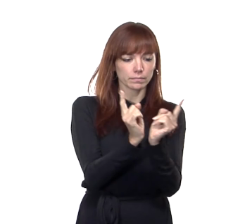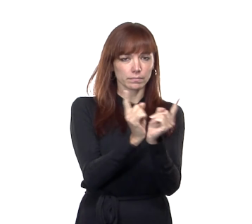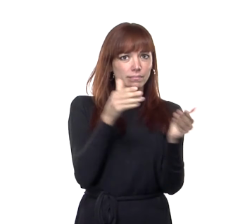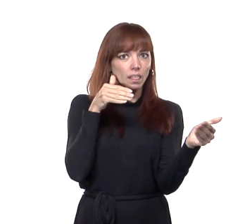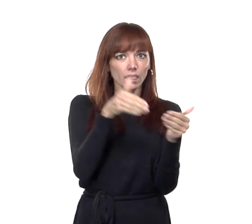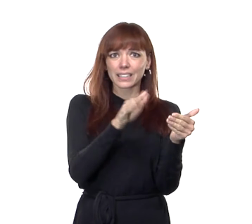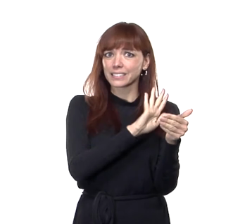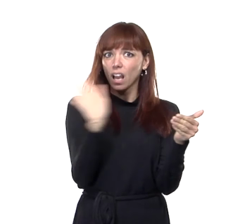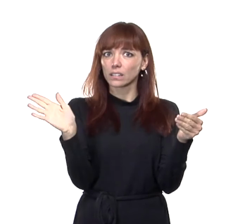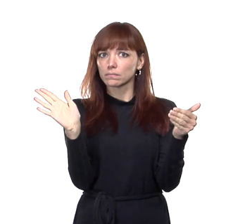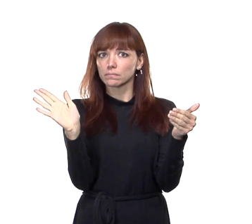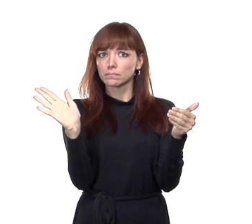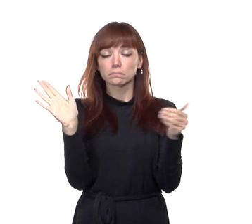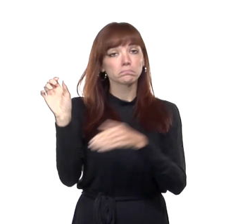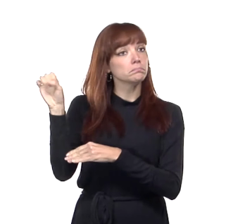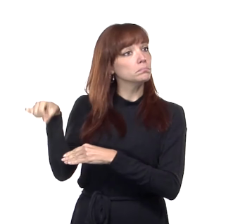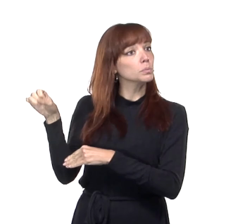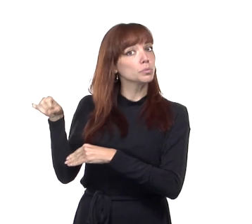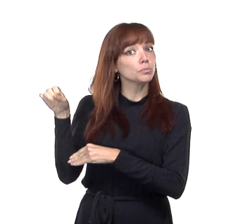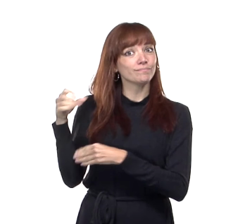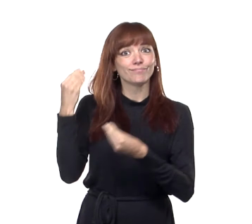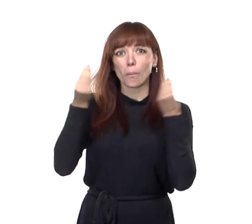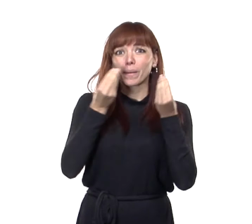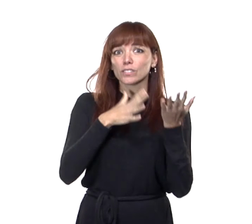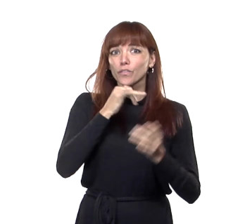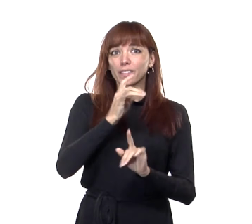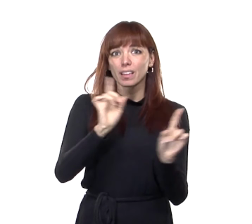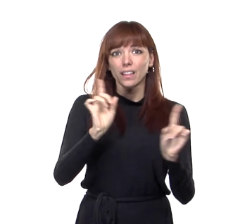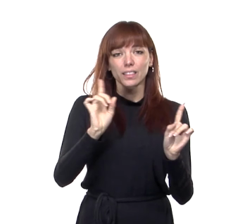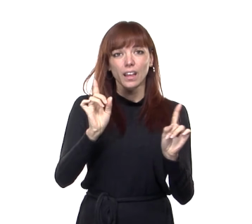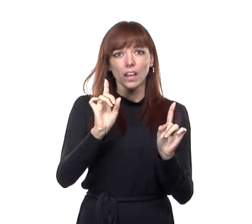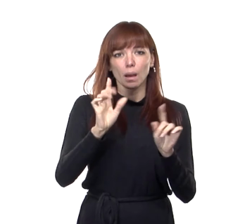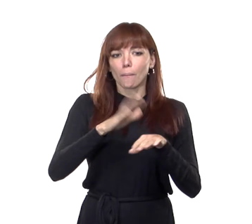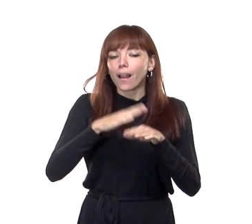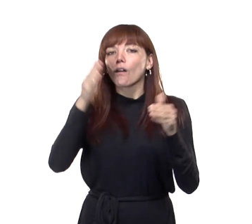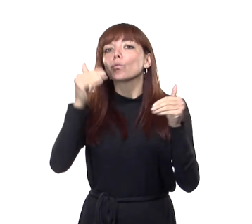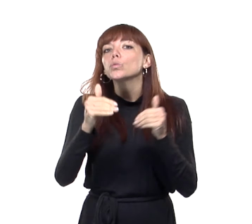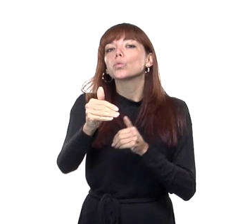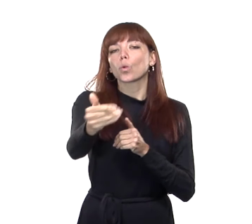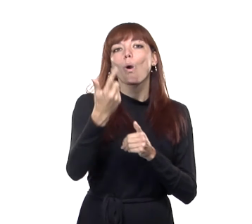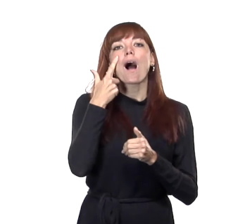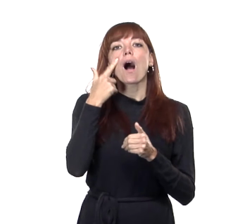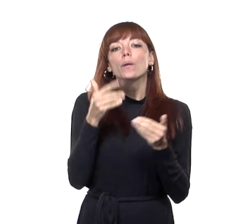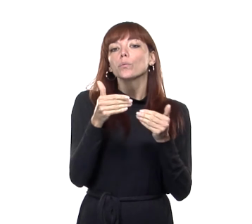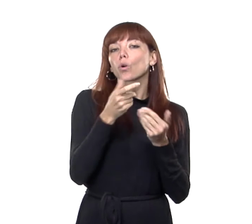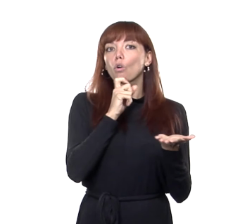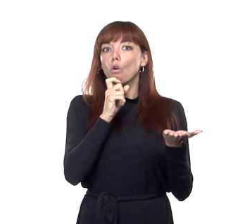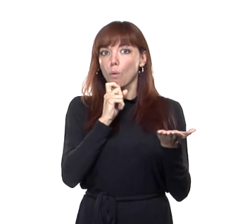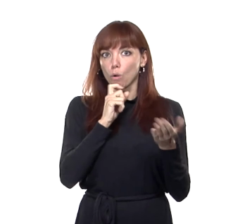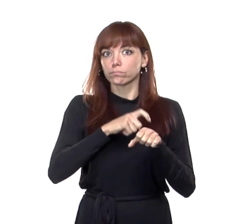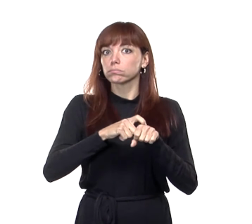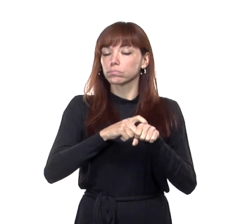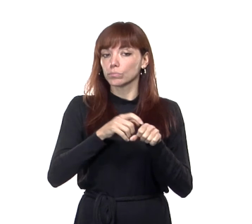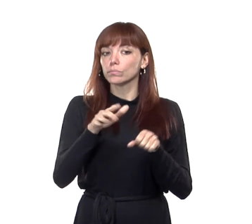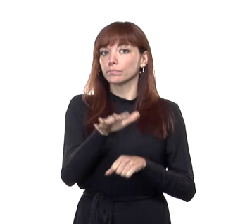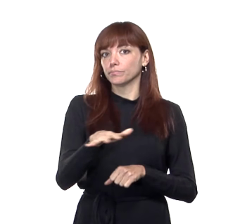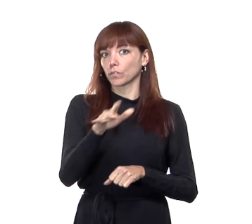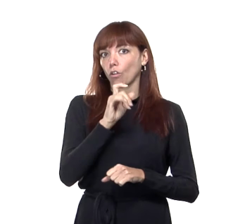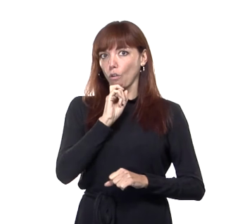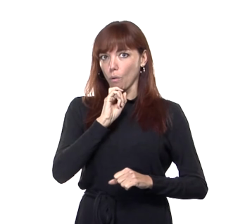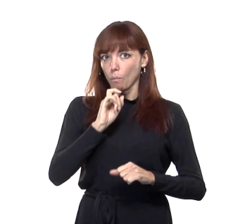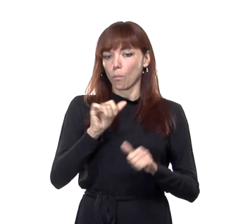y a veces no pensamos suficiente en el largo plazo en a dónde estamos yendo a dónde nos está llevando este este